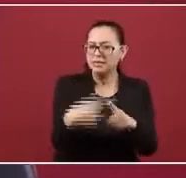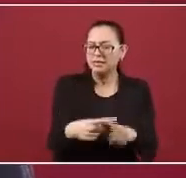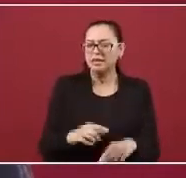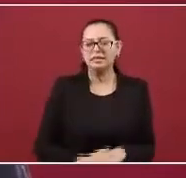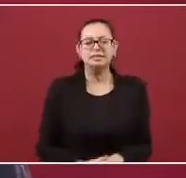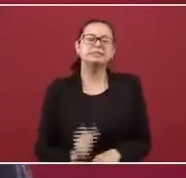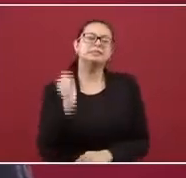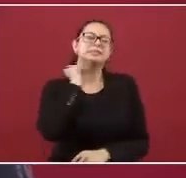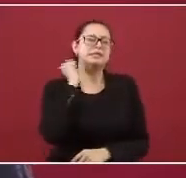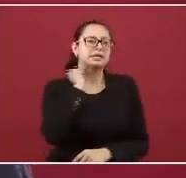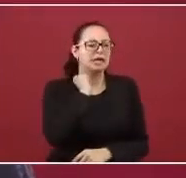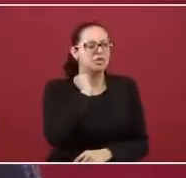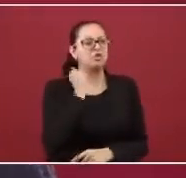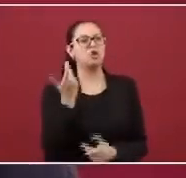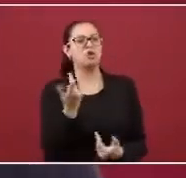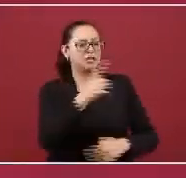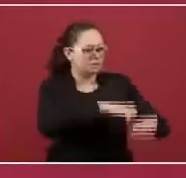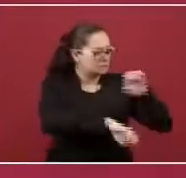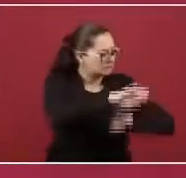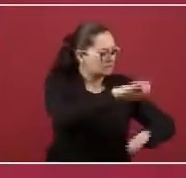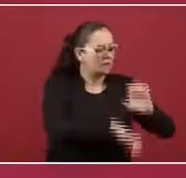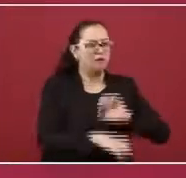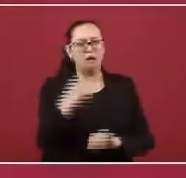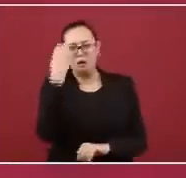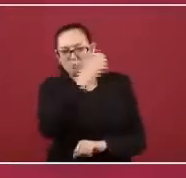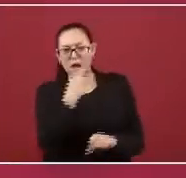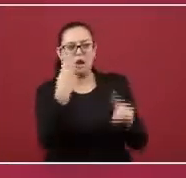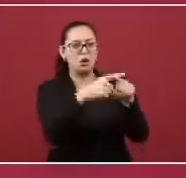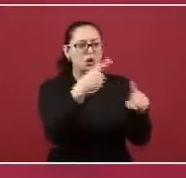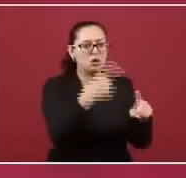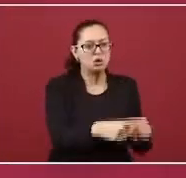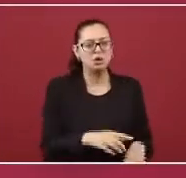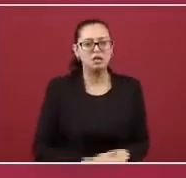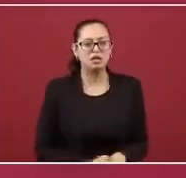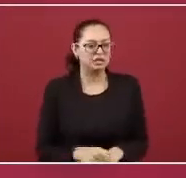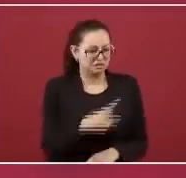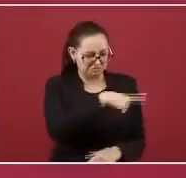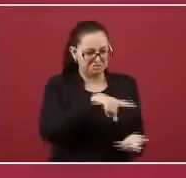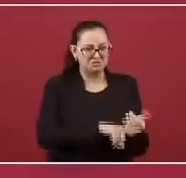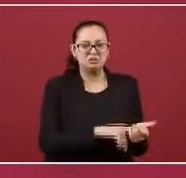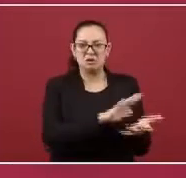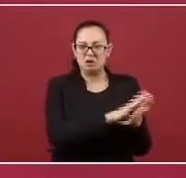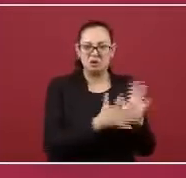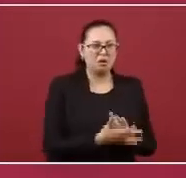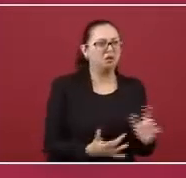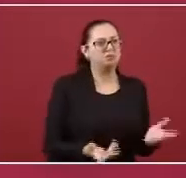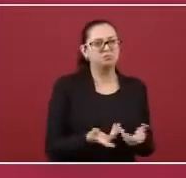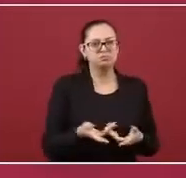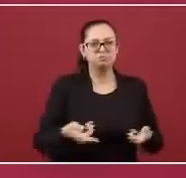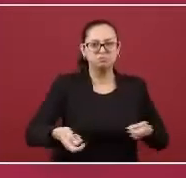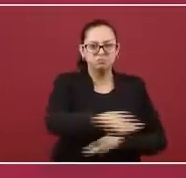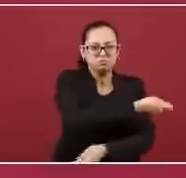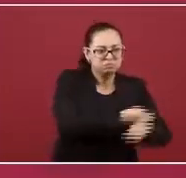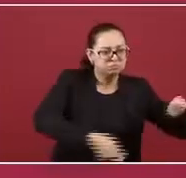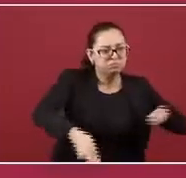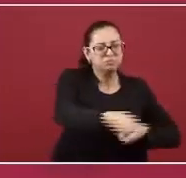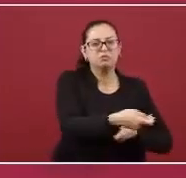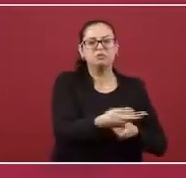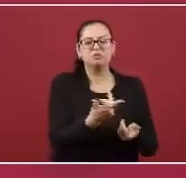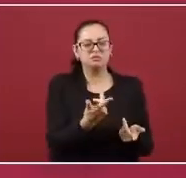y a los senadores y a los empresarios y a los traficantes de influencia? ¿Y por qué tanta